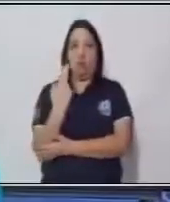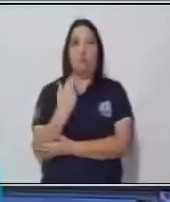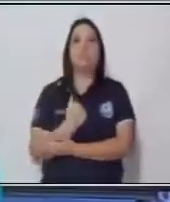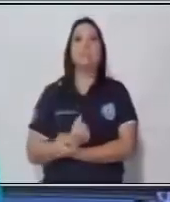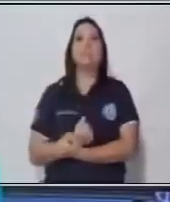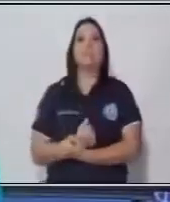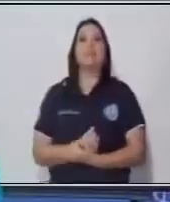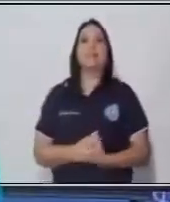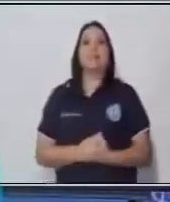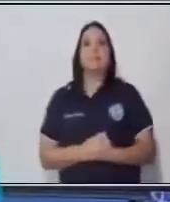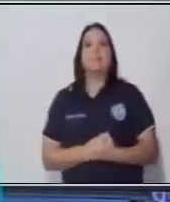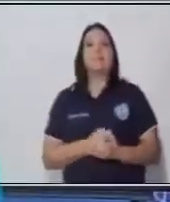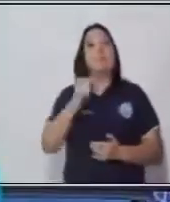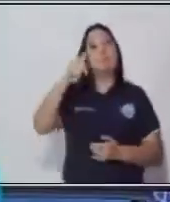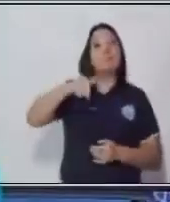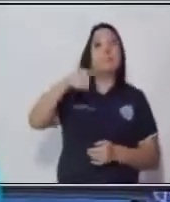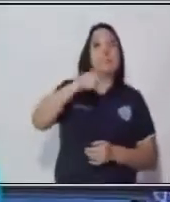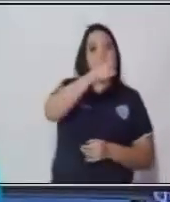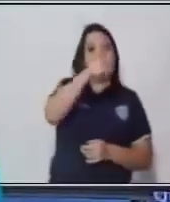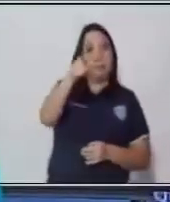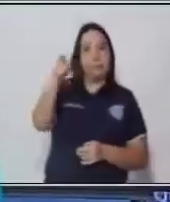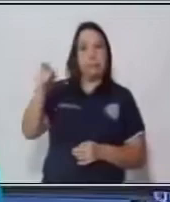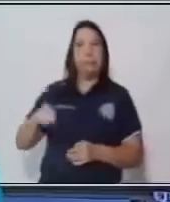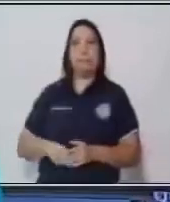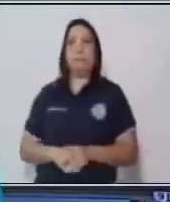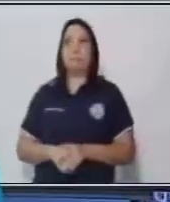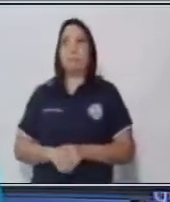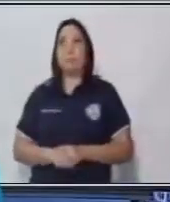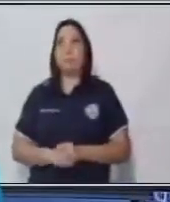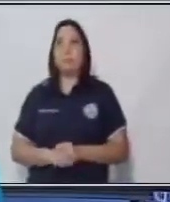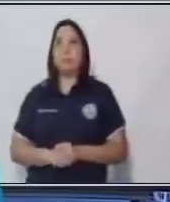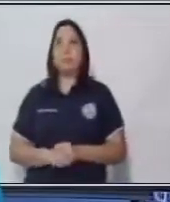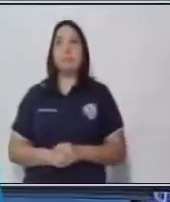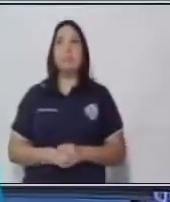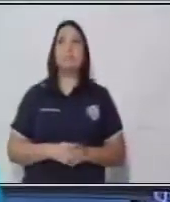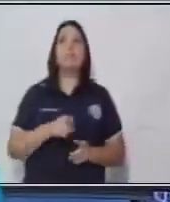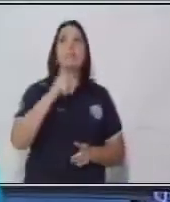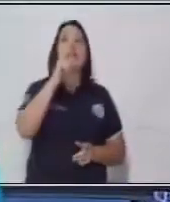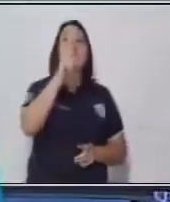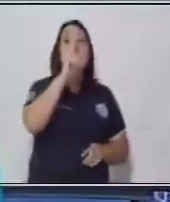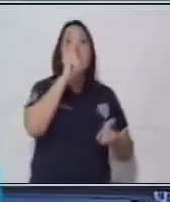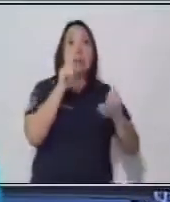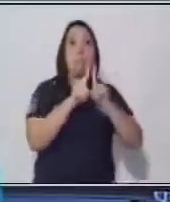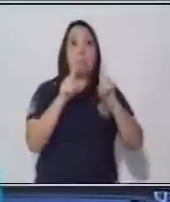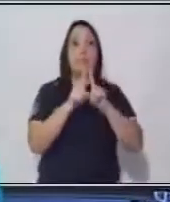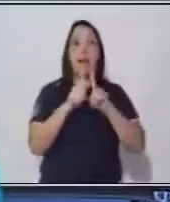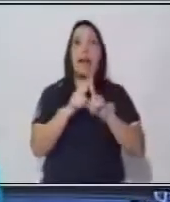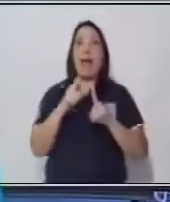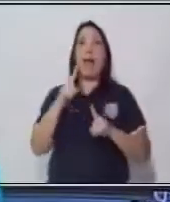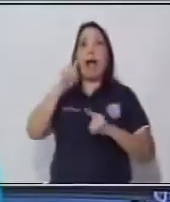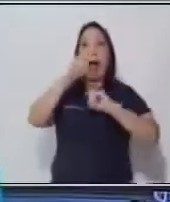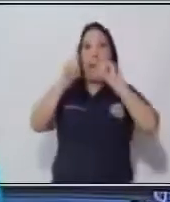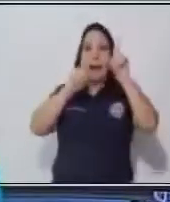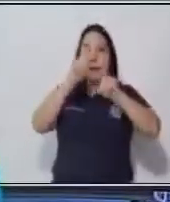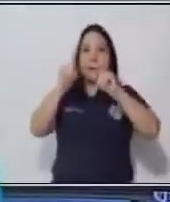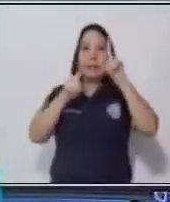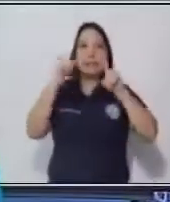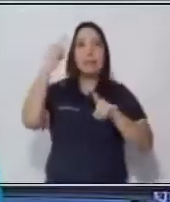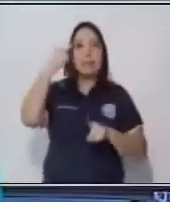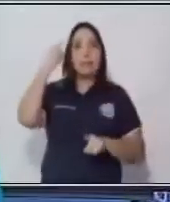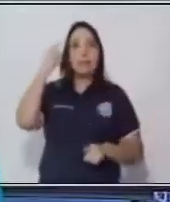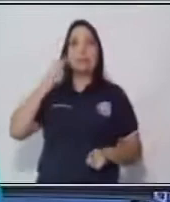quiero que ustedes ahí donde se encuentran me resuelvan estas dos adivinanzas que son tan sencillas.